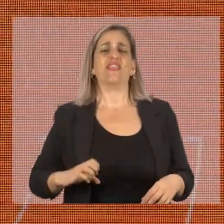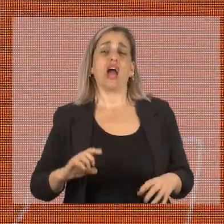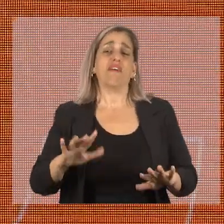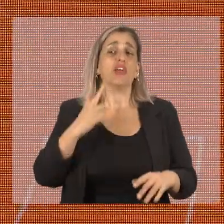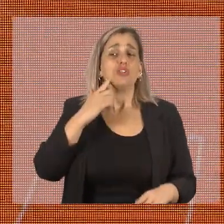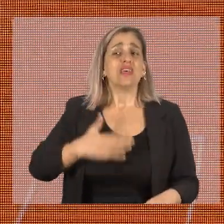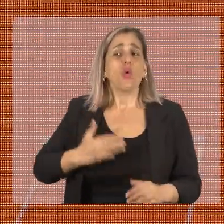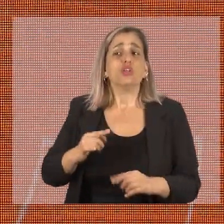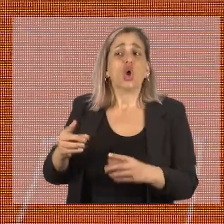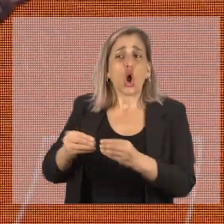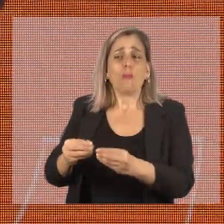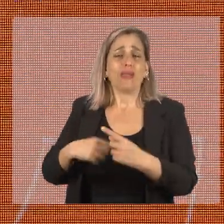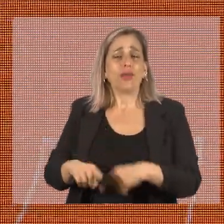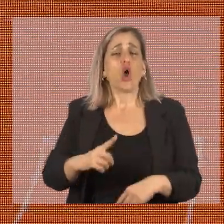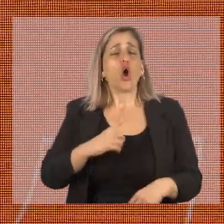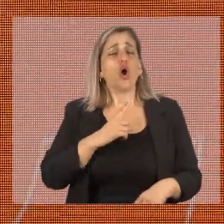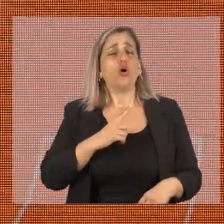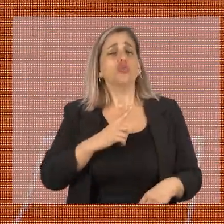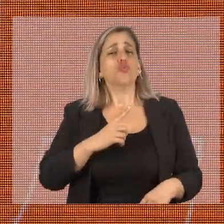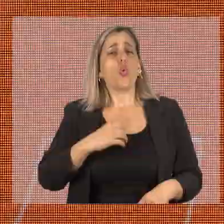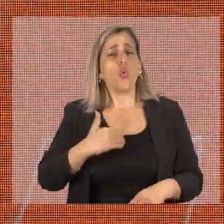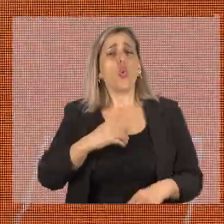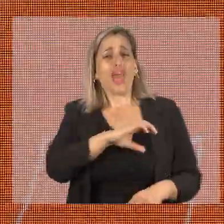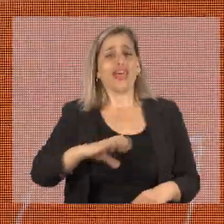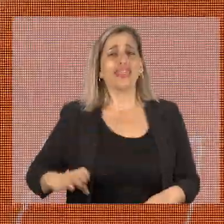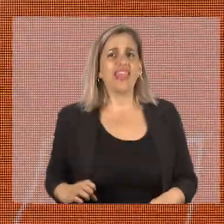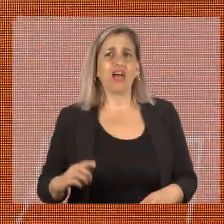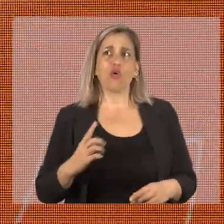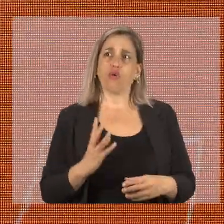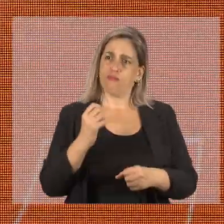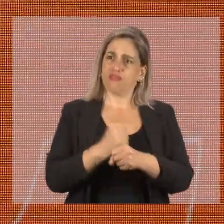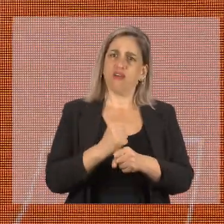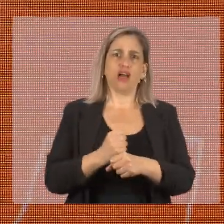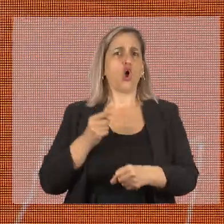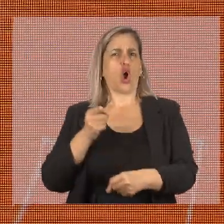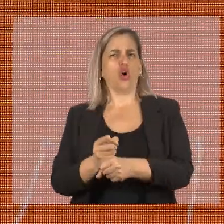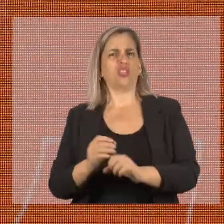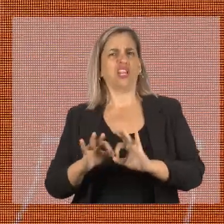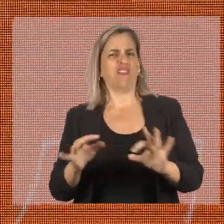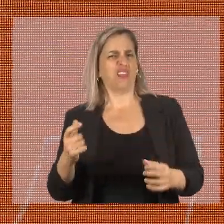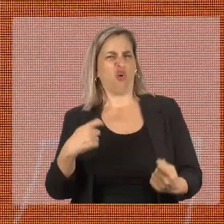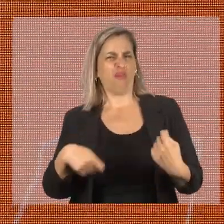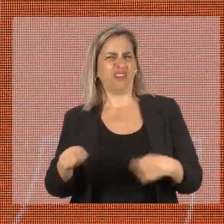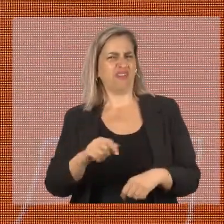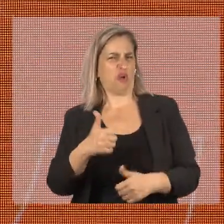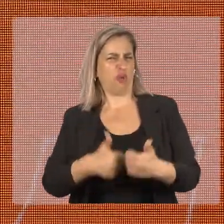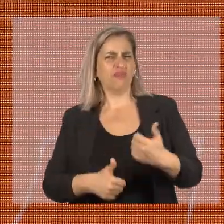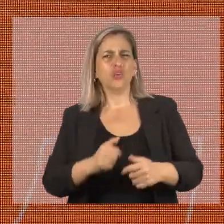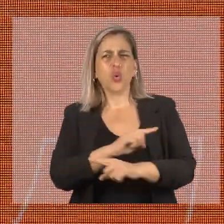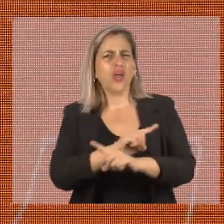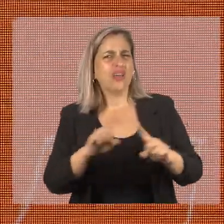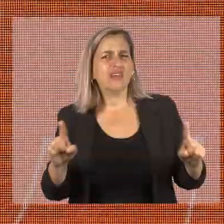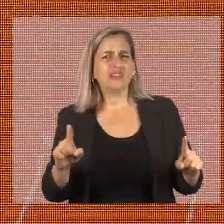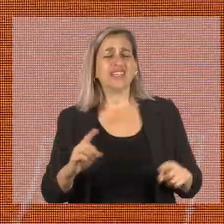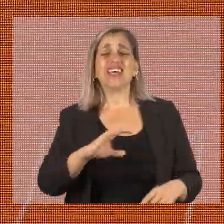sé si estaba de acuerdo vos, Hernán, que la presencia del Estado atenta contra la libertad o contra el mercado. Me atrevo